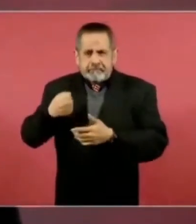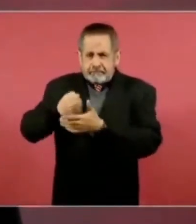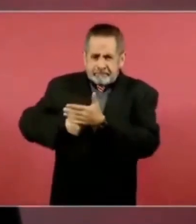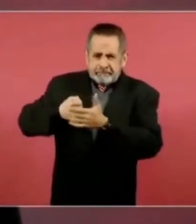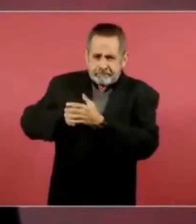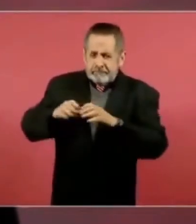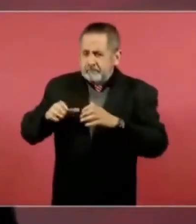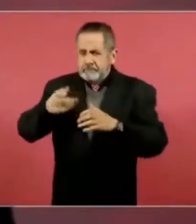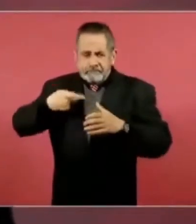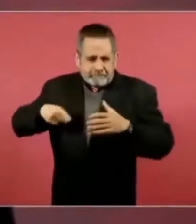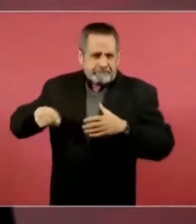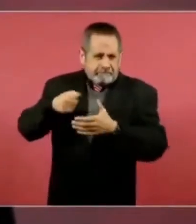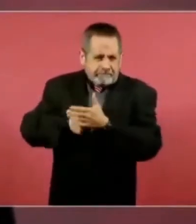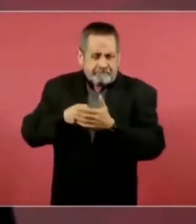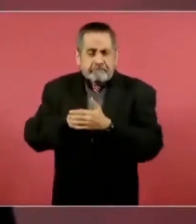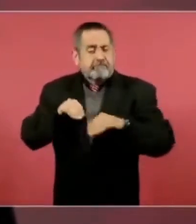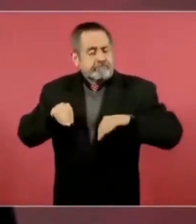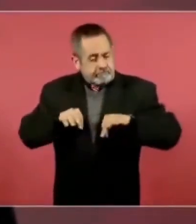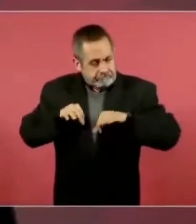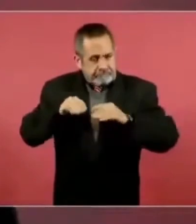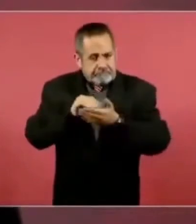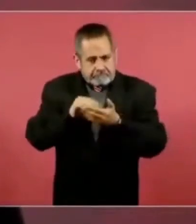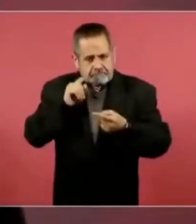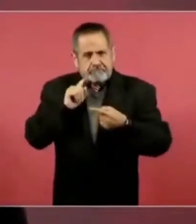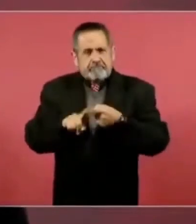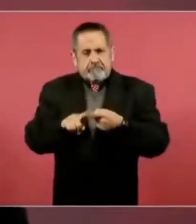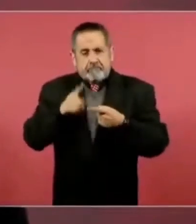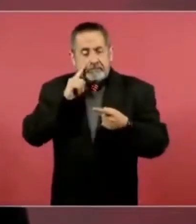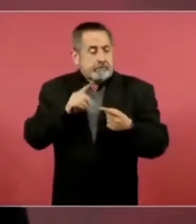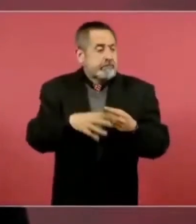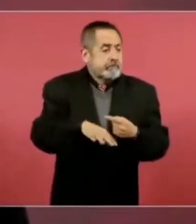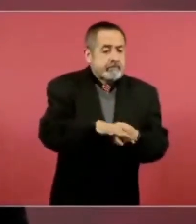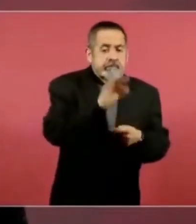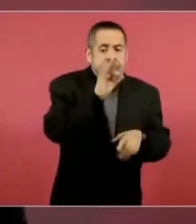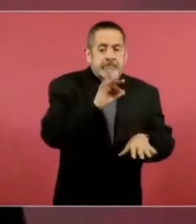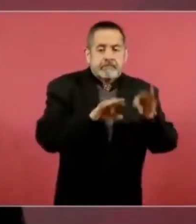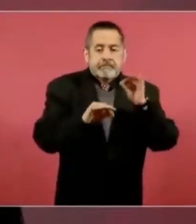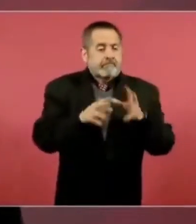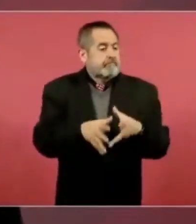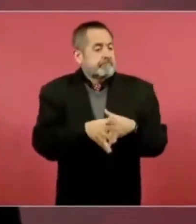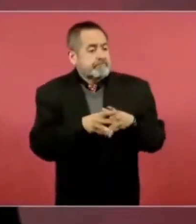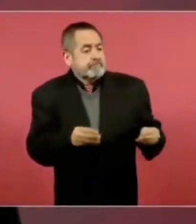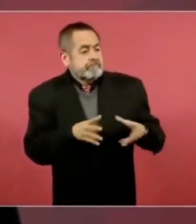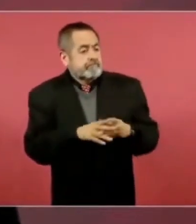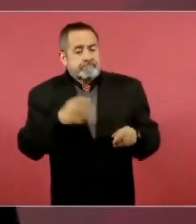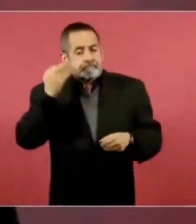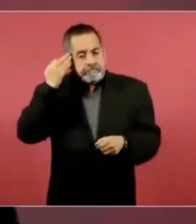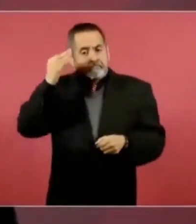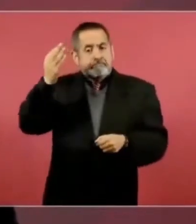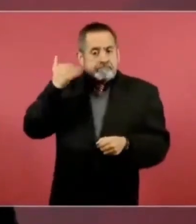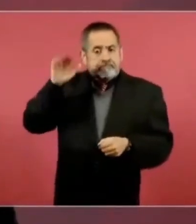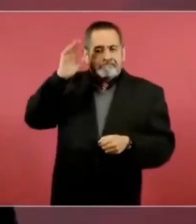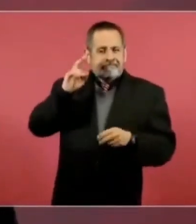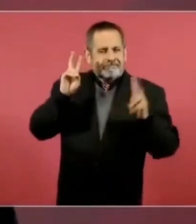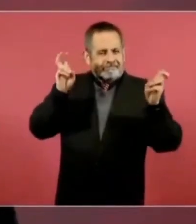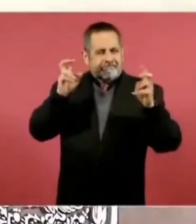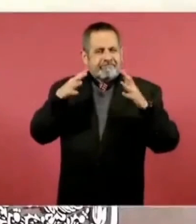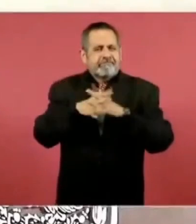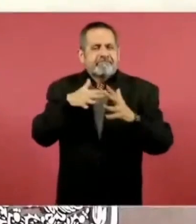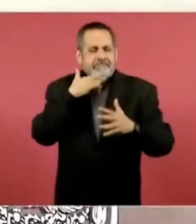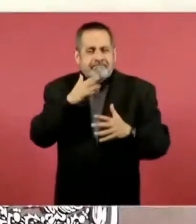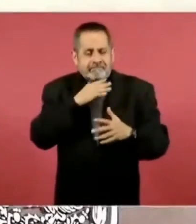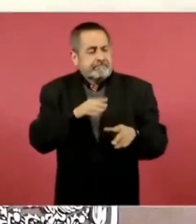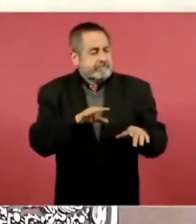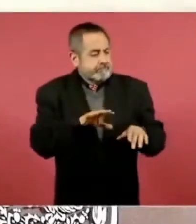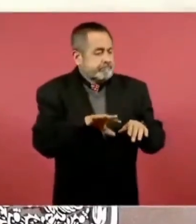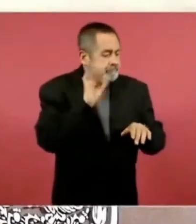las personas. Estamos trabajando también por encontrar a las personas desaparecidas en la época de la guerra sucia. Se